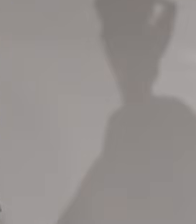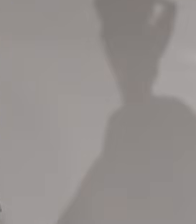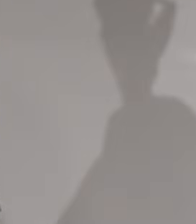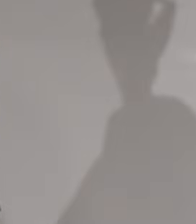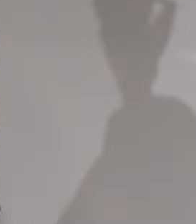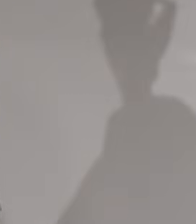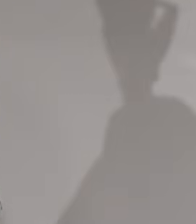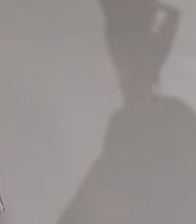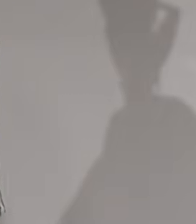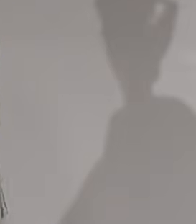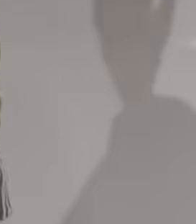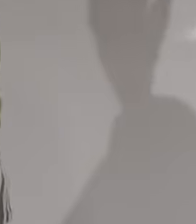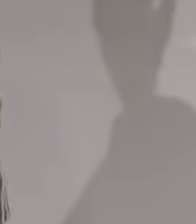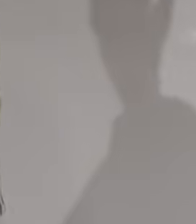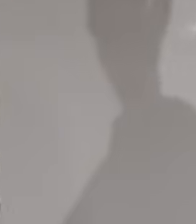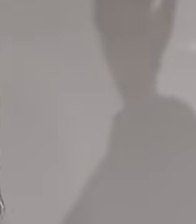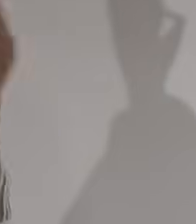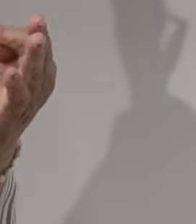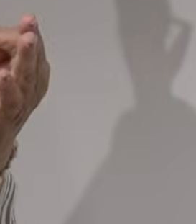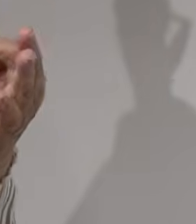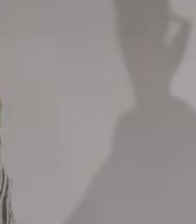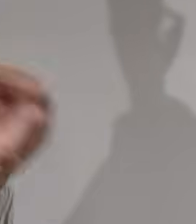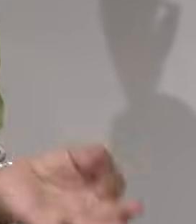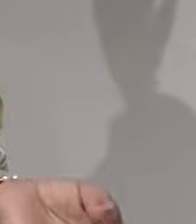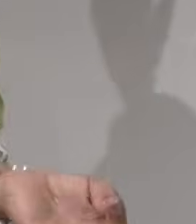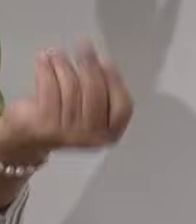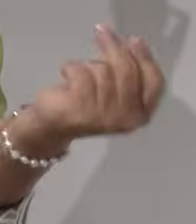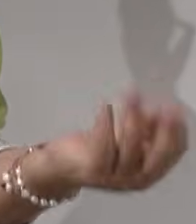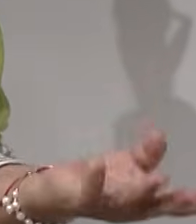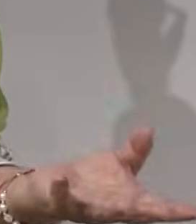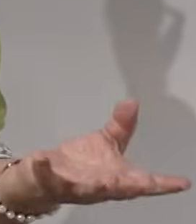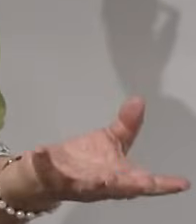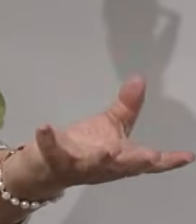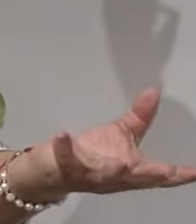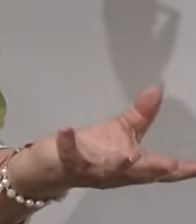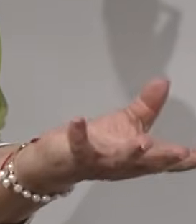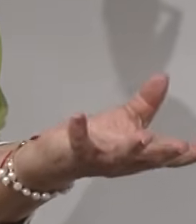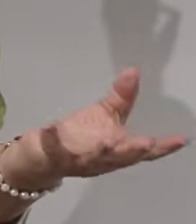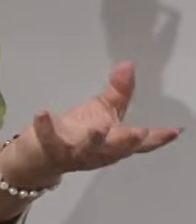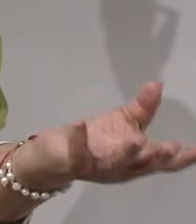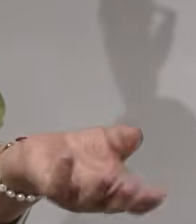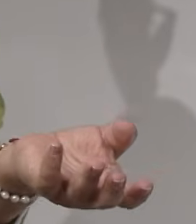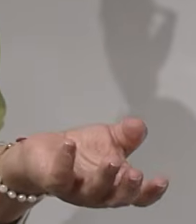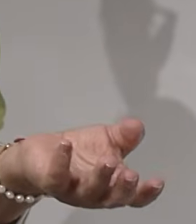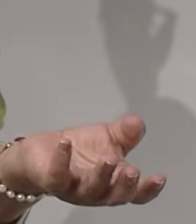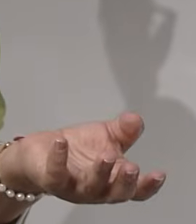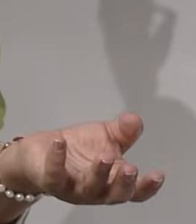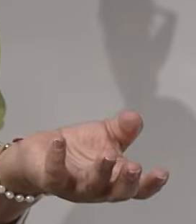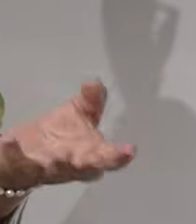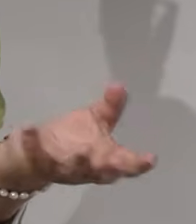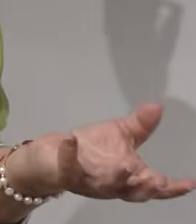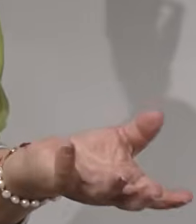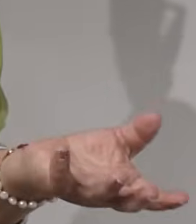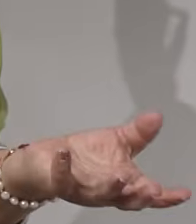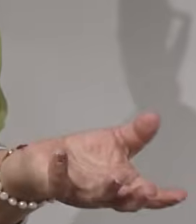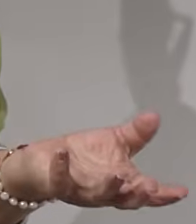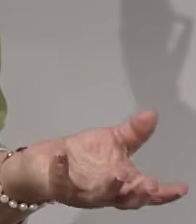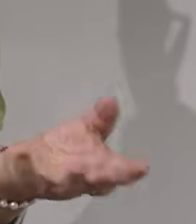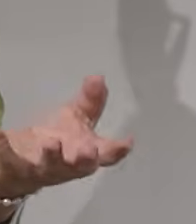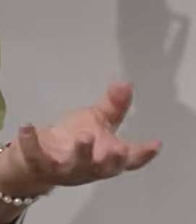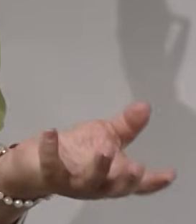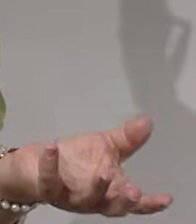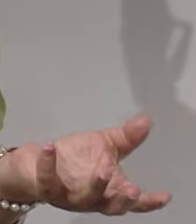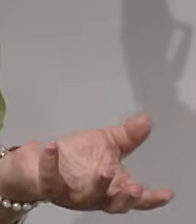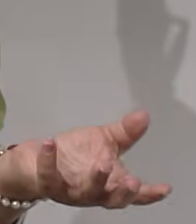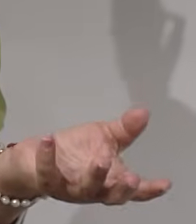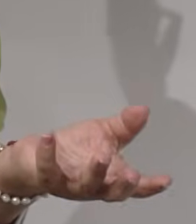la cerca en el sentido completo, no literal. No, aquí está Los Cocos, que era además un lugar bonito, un